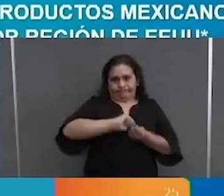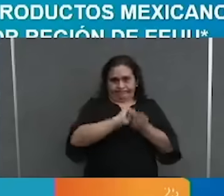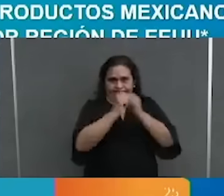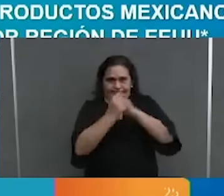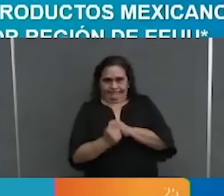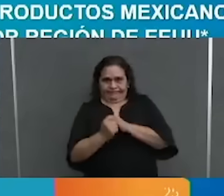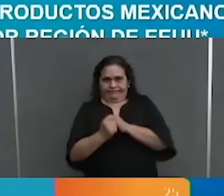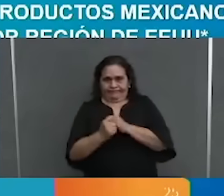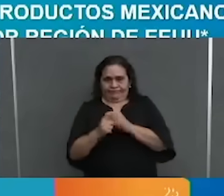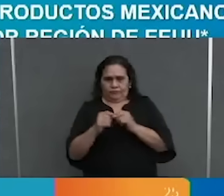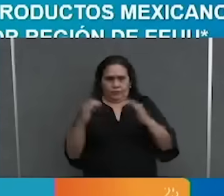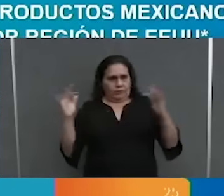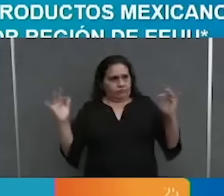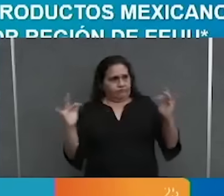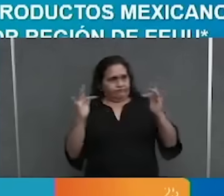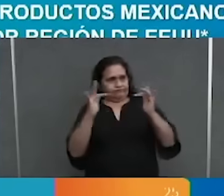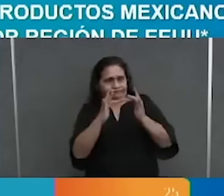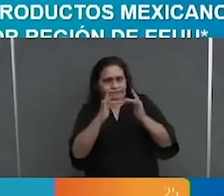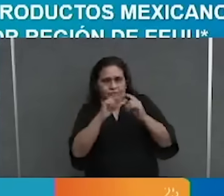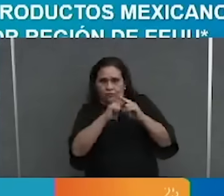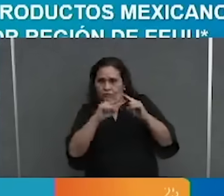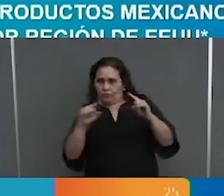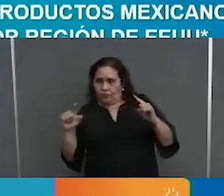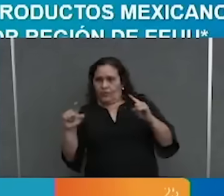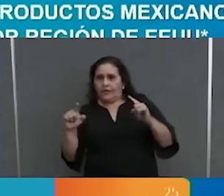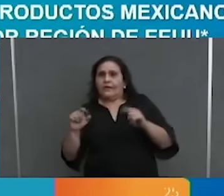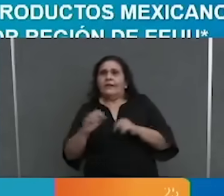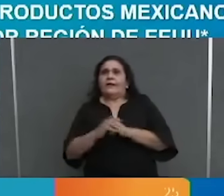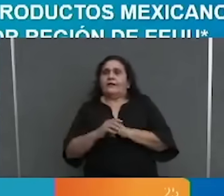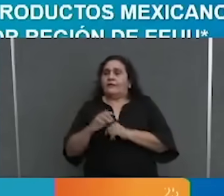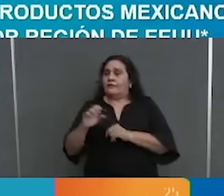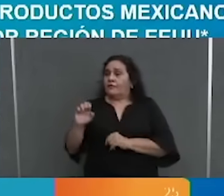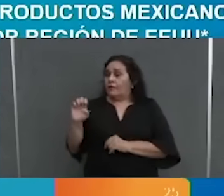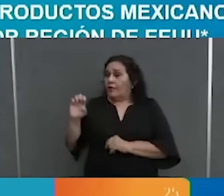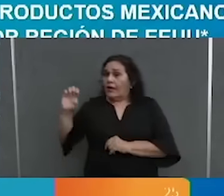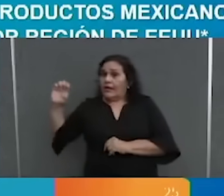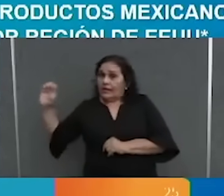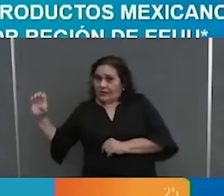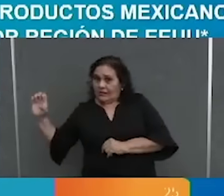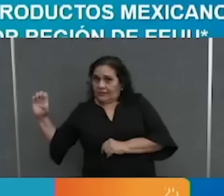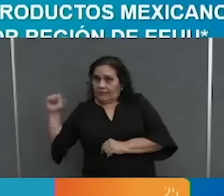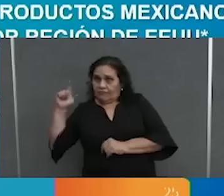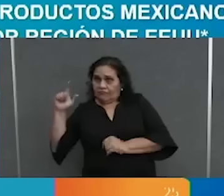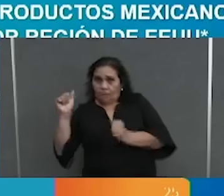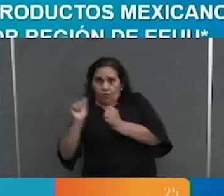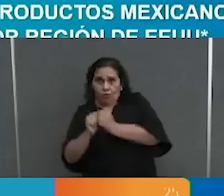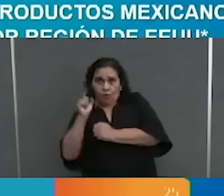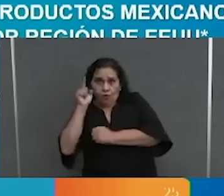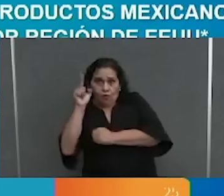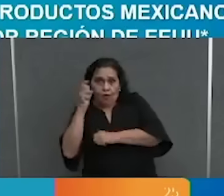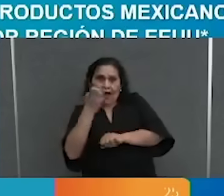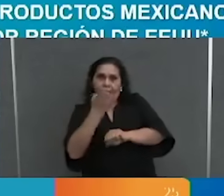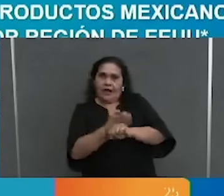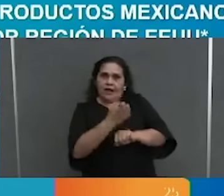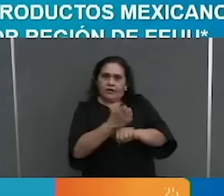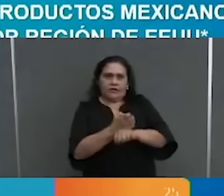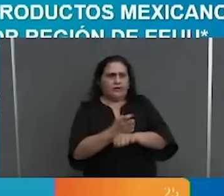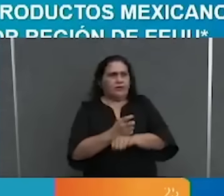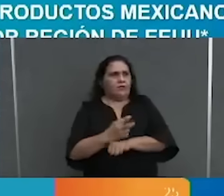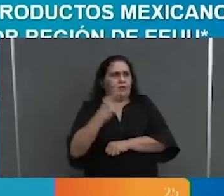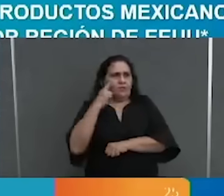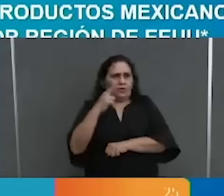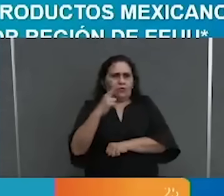frontera con Estados Unidos, con la costa este. Y aquí es donde se ve perfectamente todos los proyectos que hemos platicado. Por